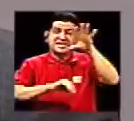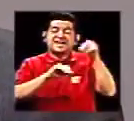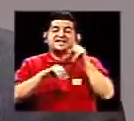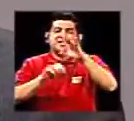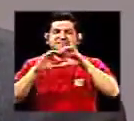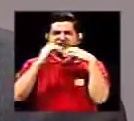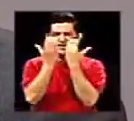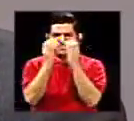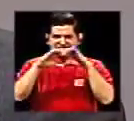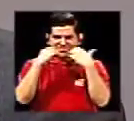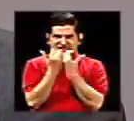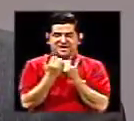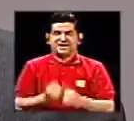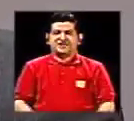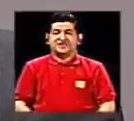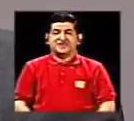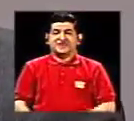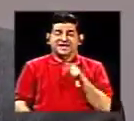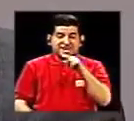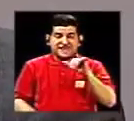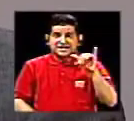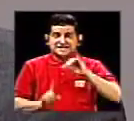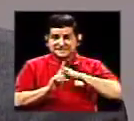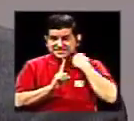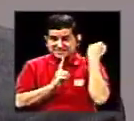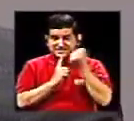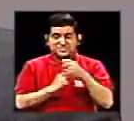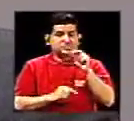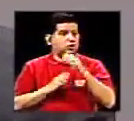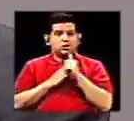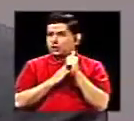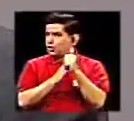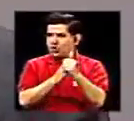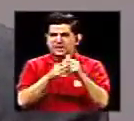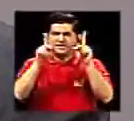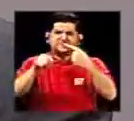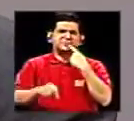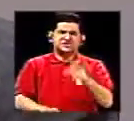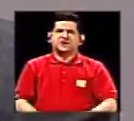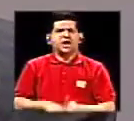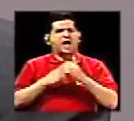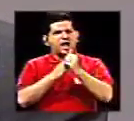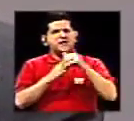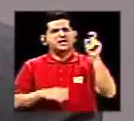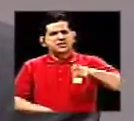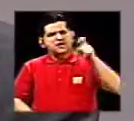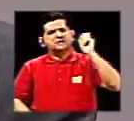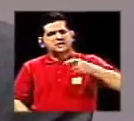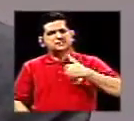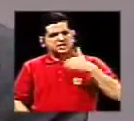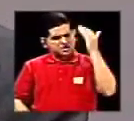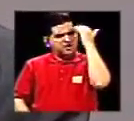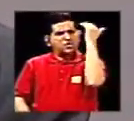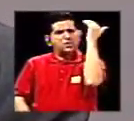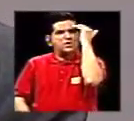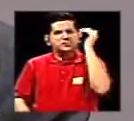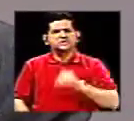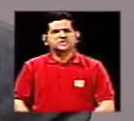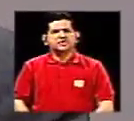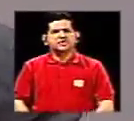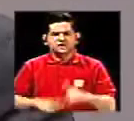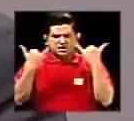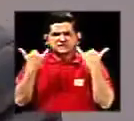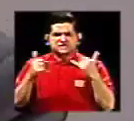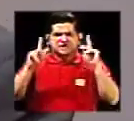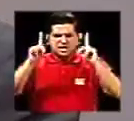nos complicaba, que al ser poco conocido, no líder. Uh-huh. Porque la gente decía, para poder liderar hay que tener conocimiento, hay que ser conocido